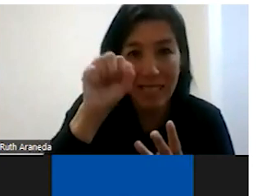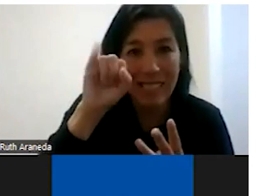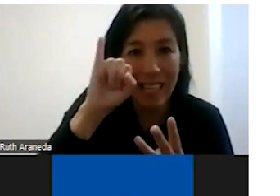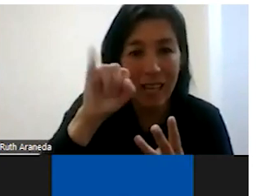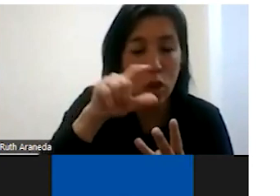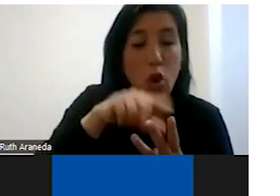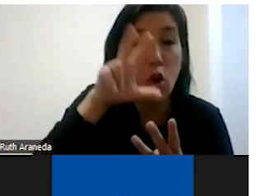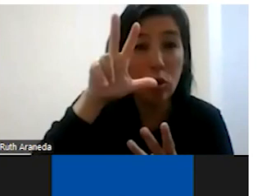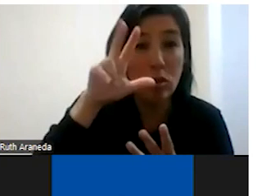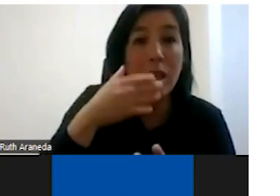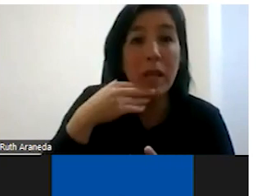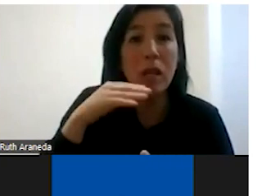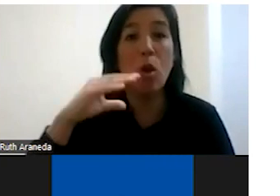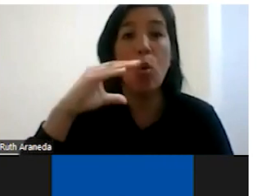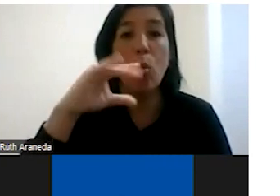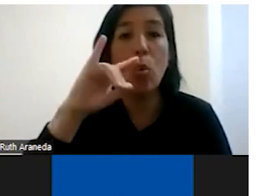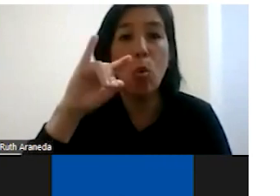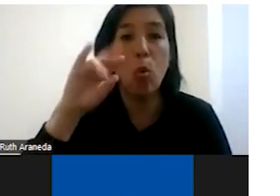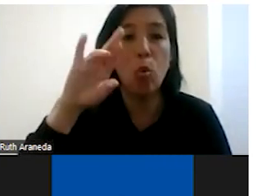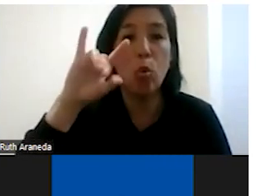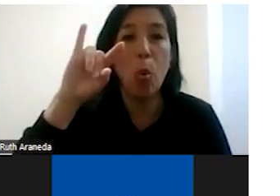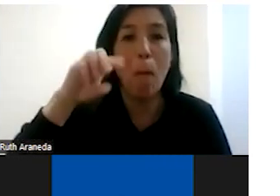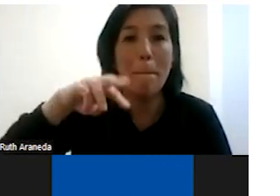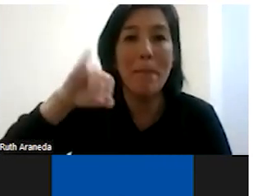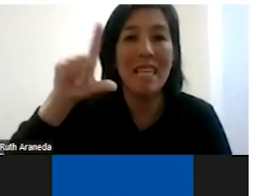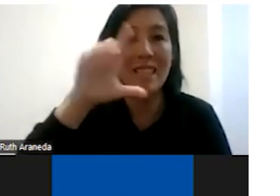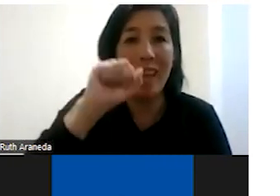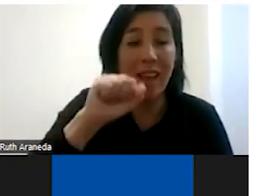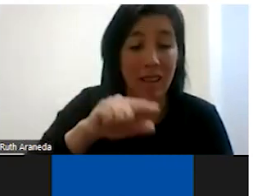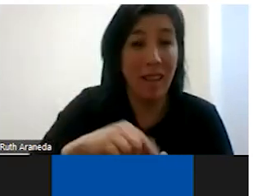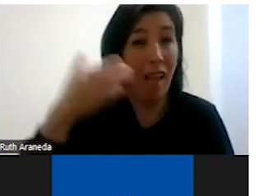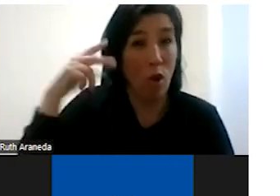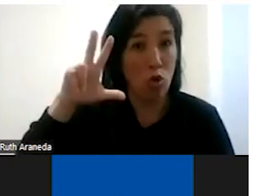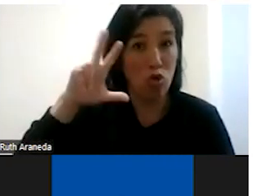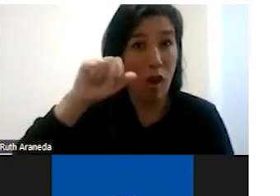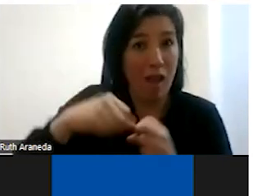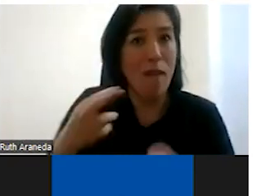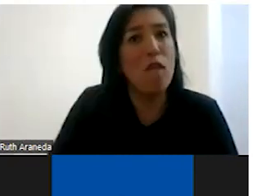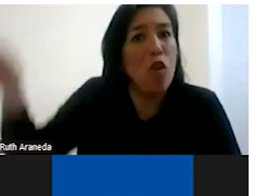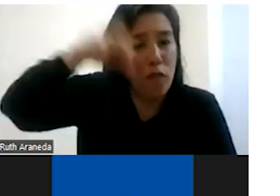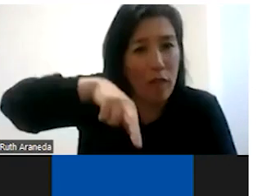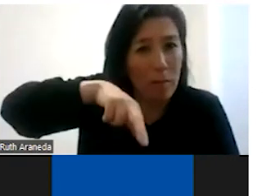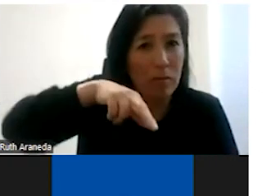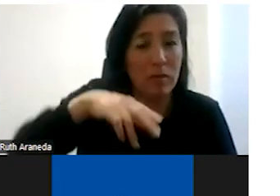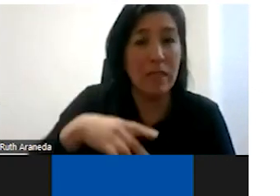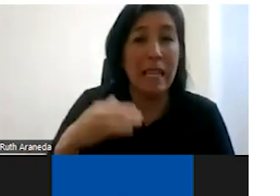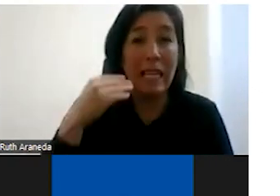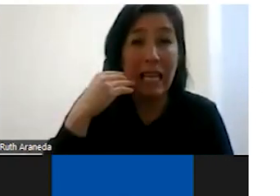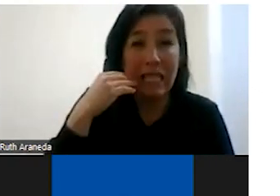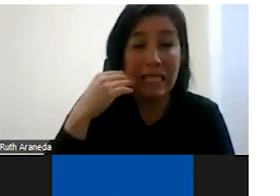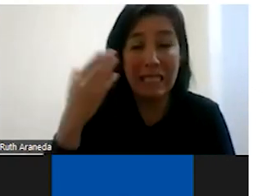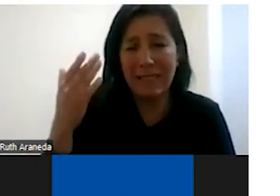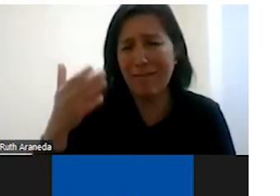Coromilla después de 30 años. Pues imagínense, nosotros trabajamos ahí con unos varios fondesit a fines de los 80